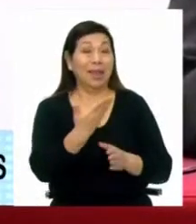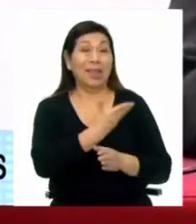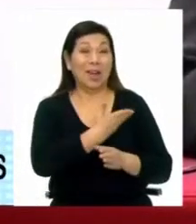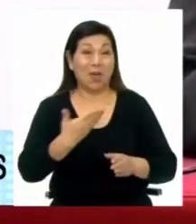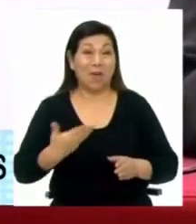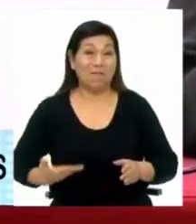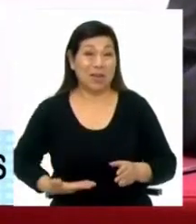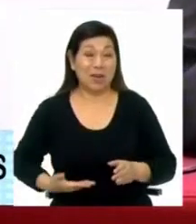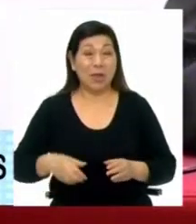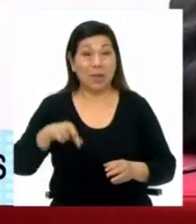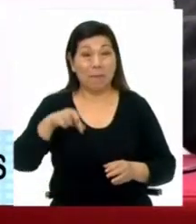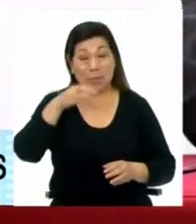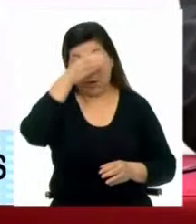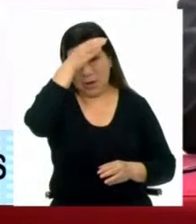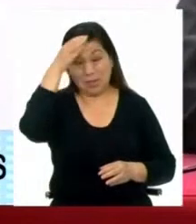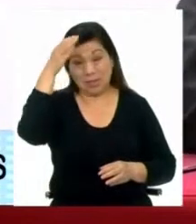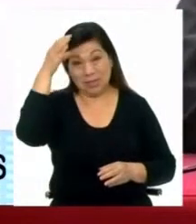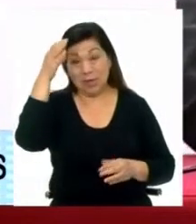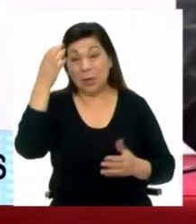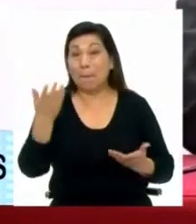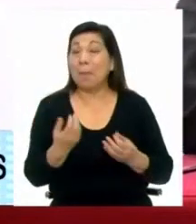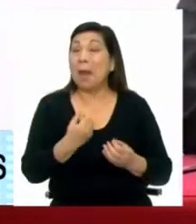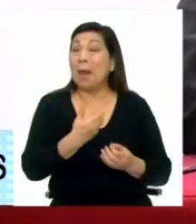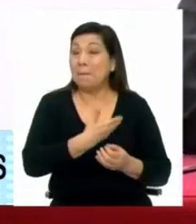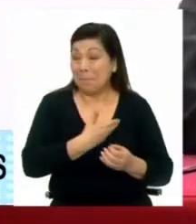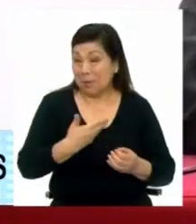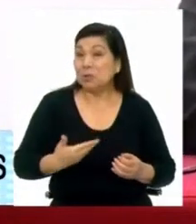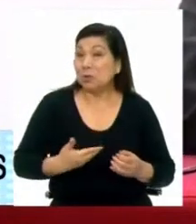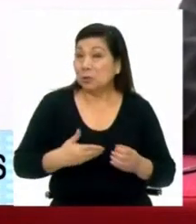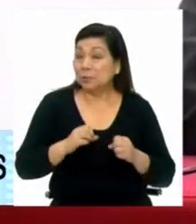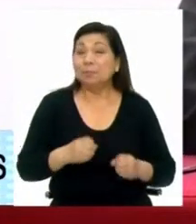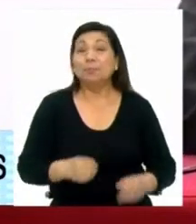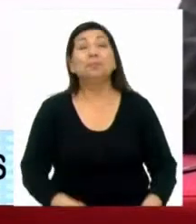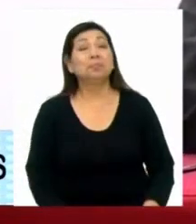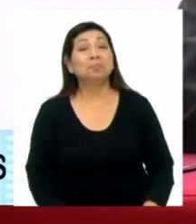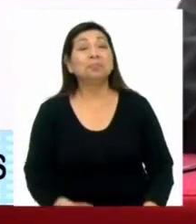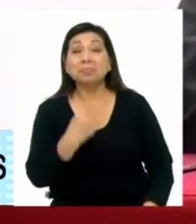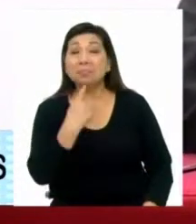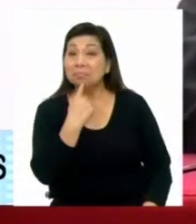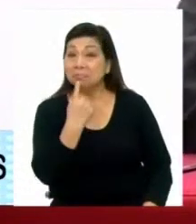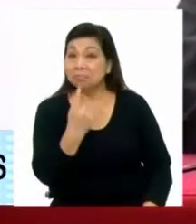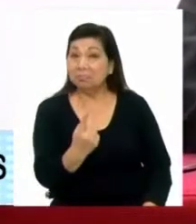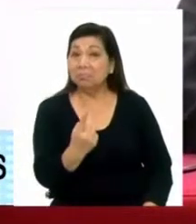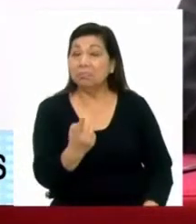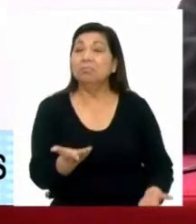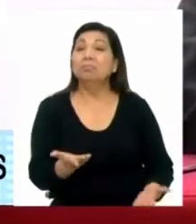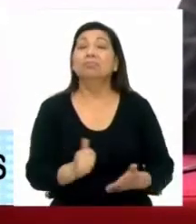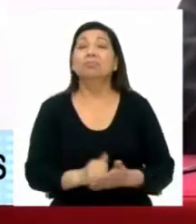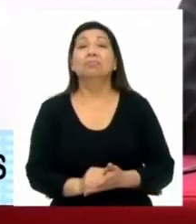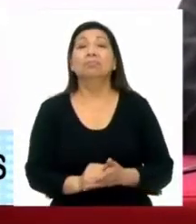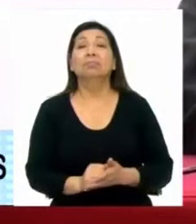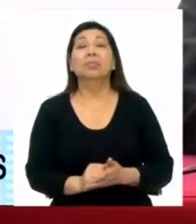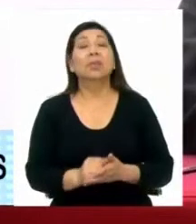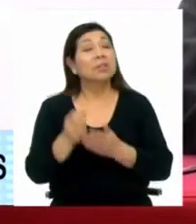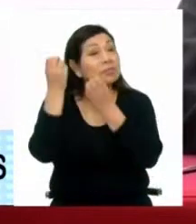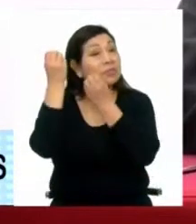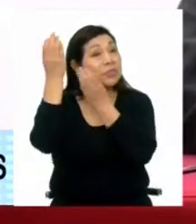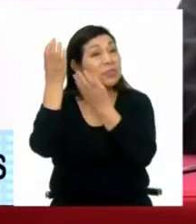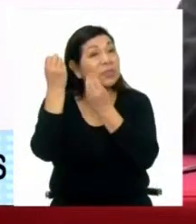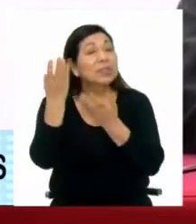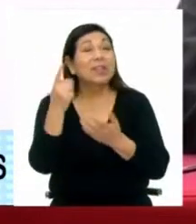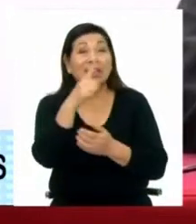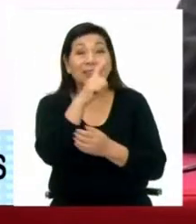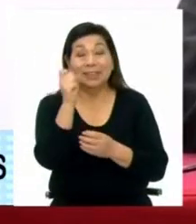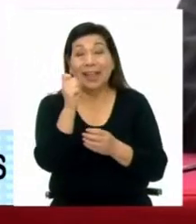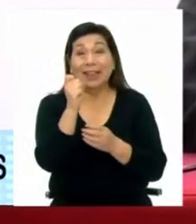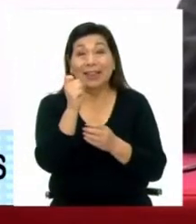gobierno y el presidente de la República va a hacer un informe sobre los